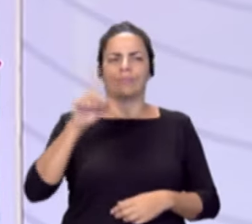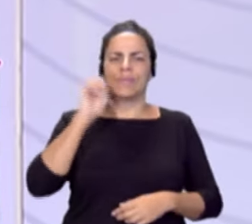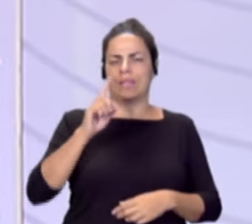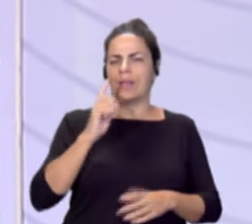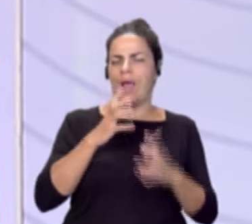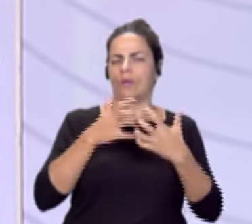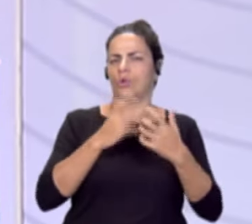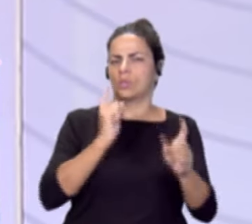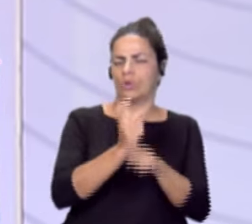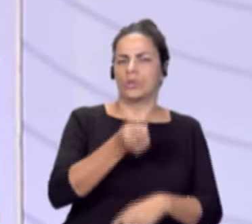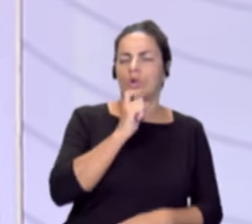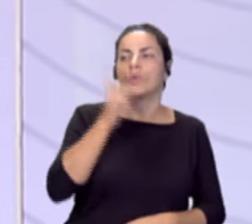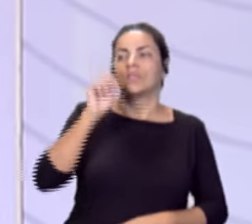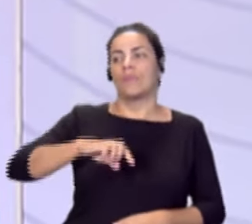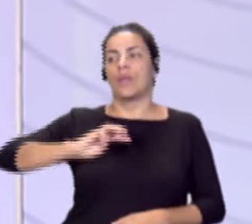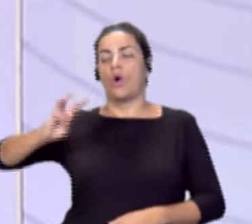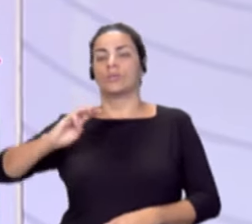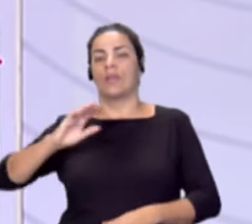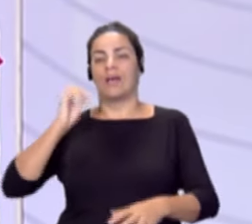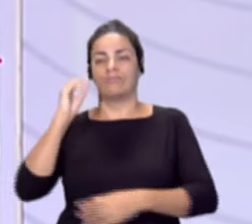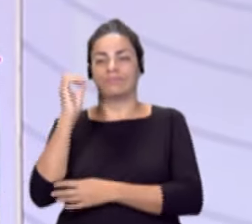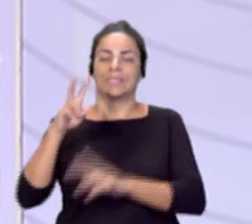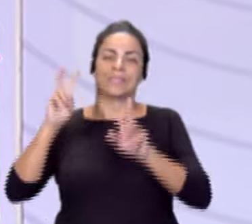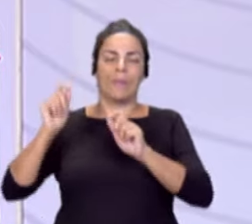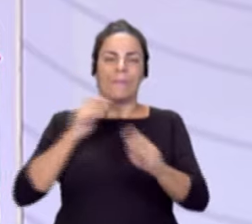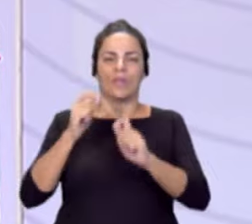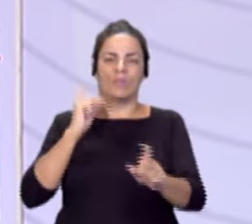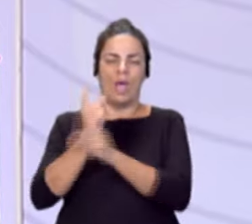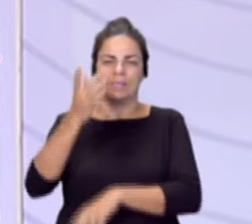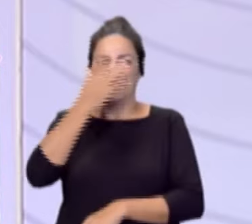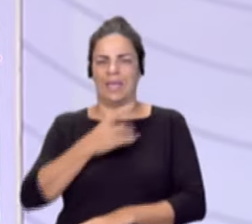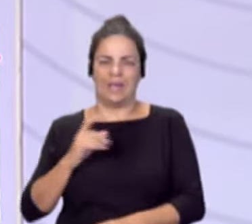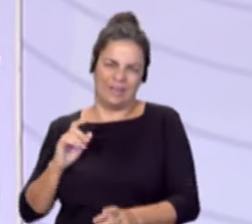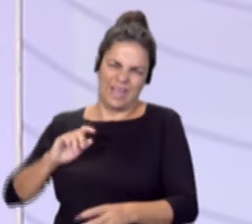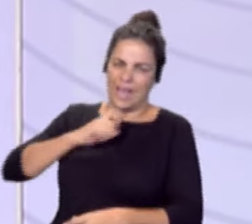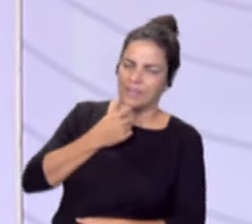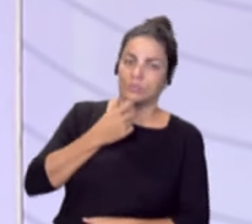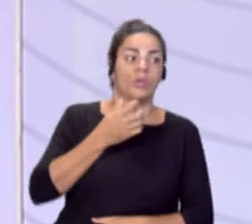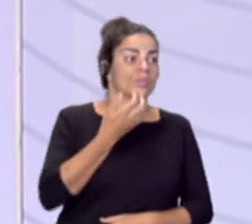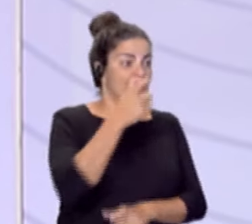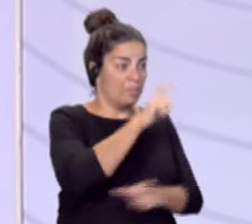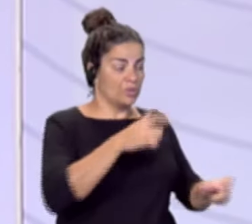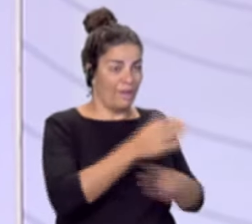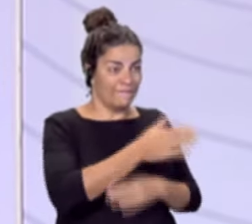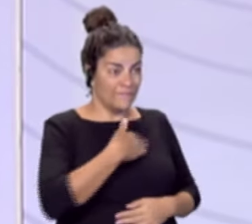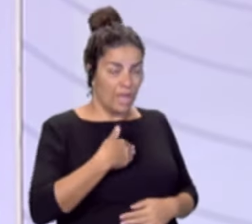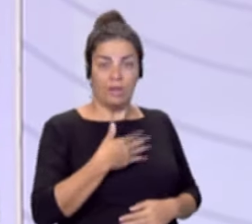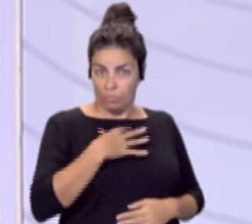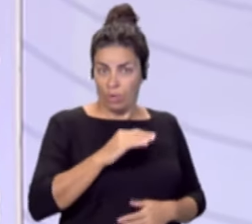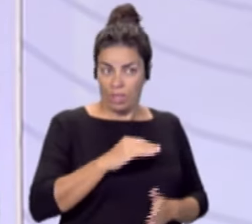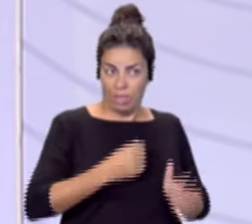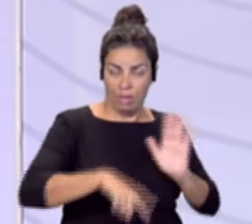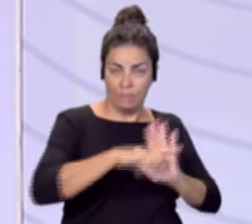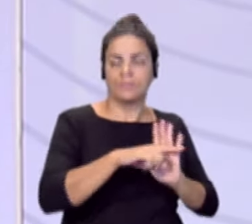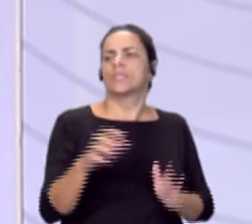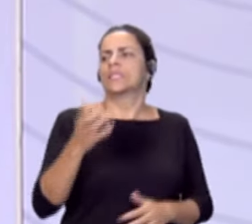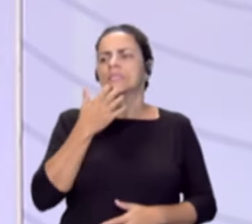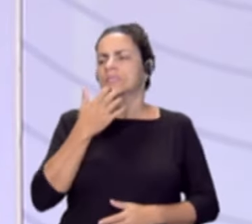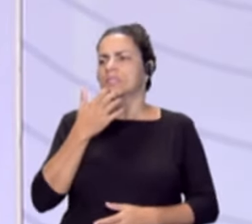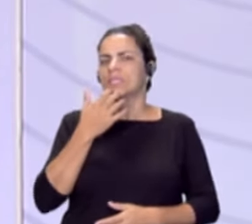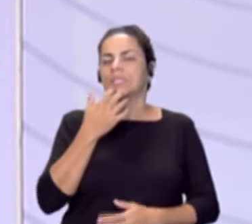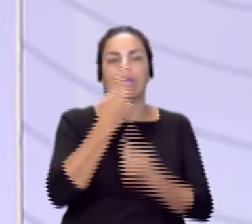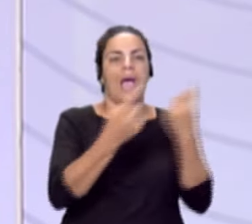también otra ponencia de Paloma Chen sobre periodismo antirracismo. ¿Y si hay alguien que quiera ir, todavía hay plazas, todavía se puede ir? Sí, en puertas se pueden identificar. O sea, que si hay alguien